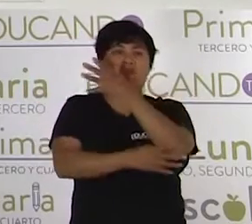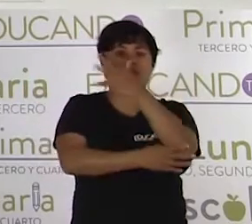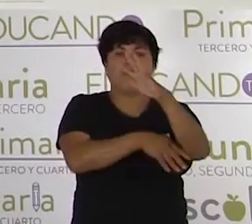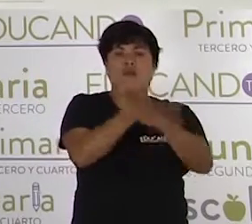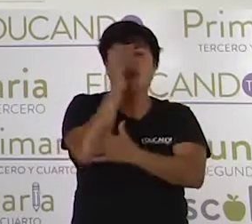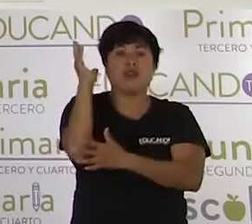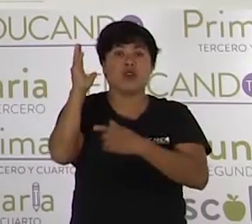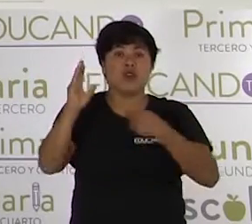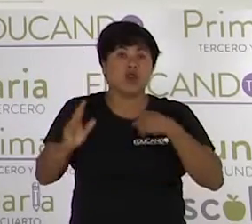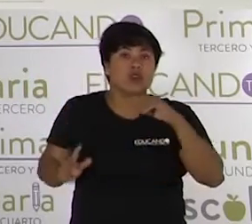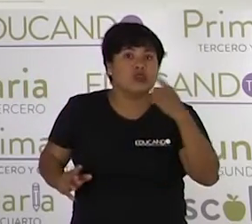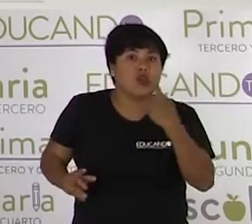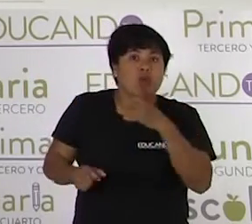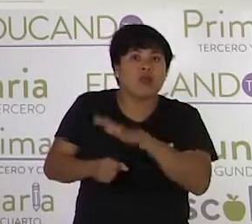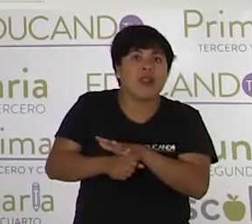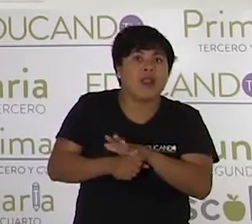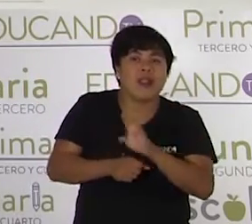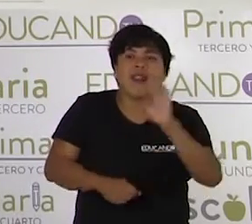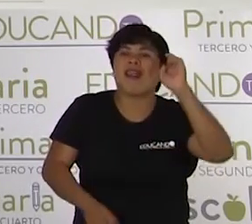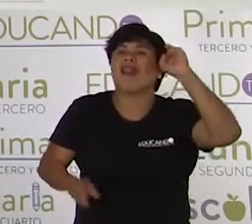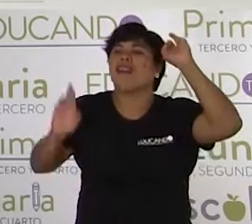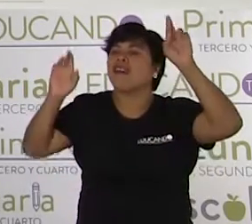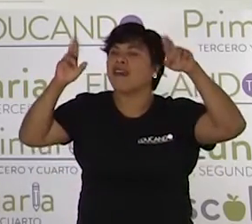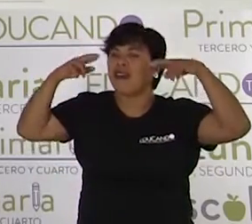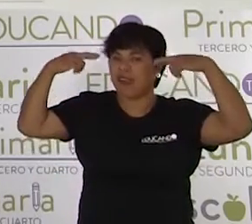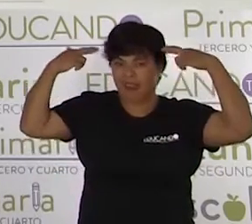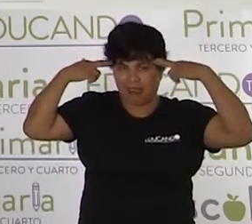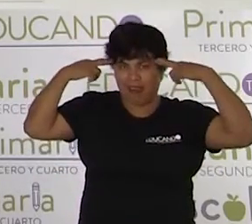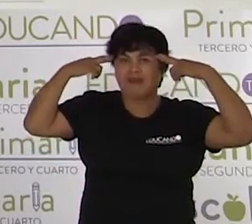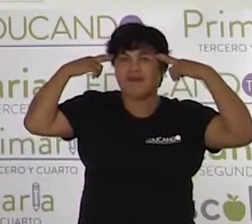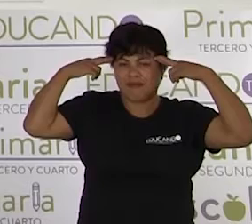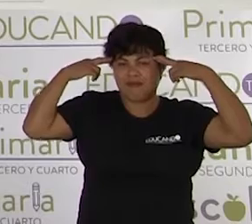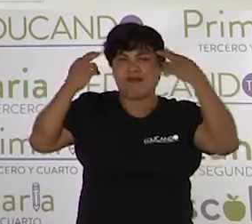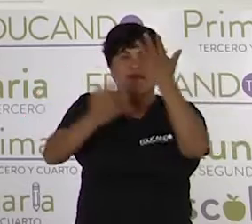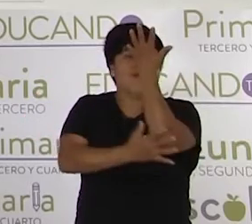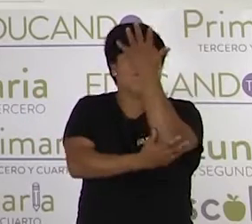Yo soy el rey de la selva.